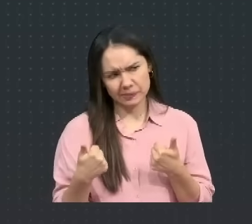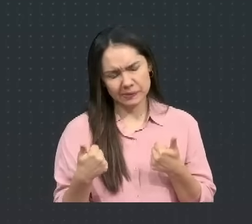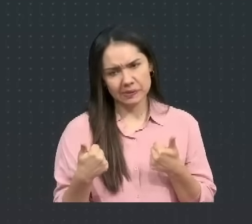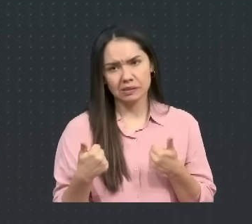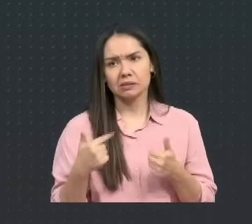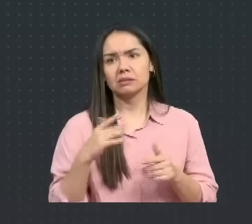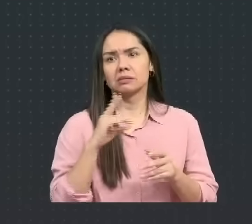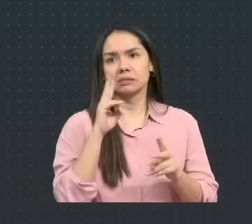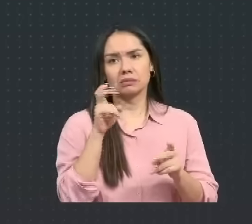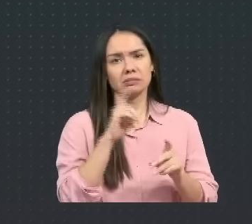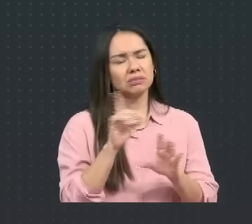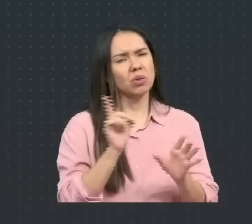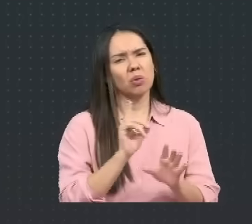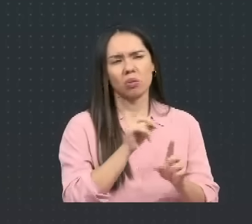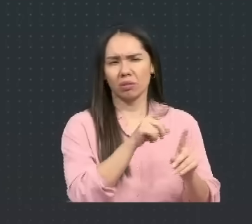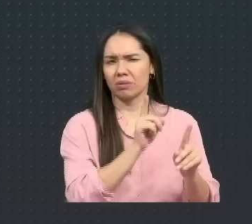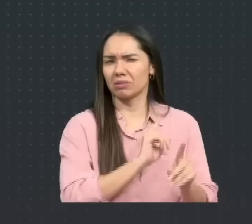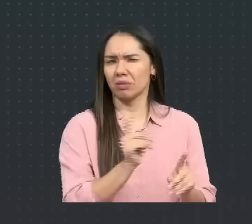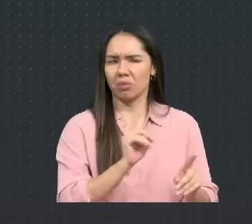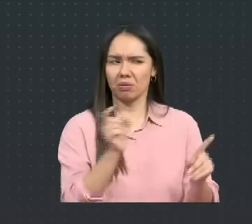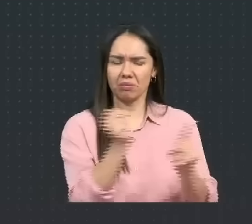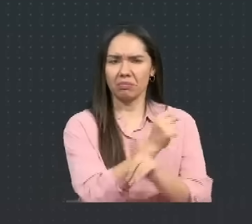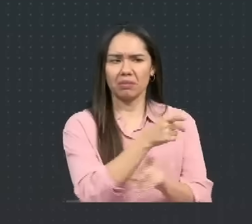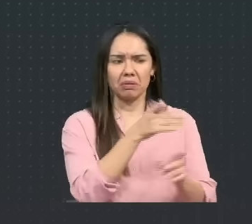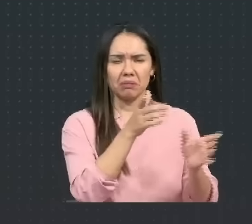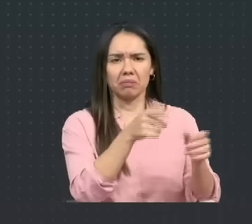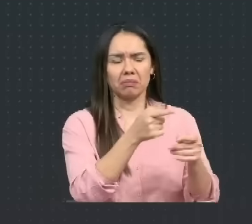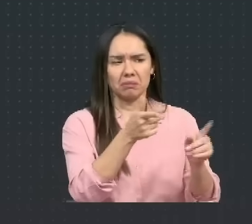no merece la novela, no merece esto.